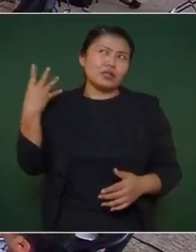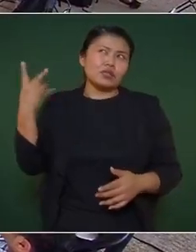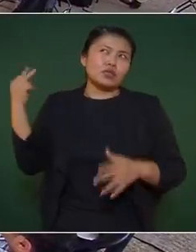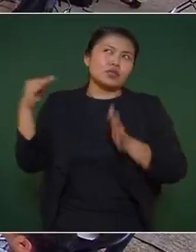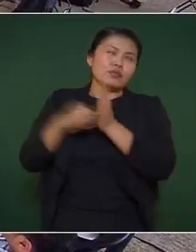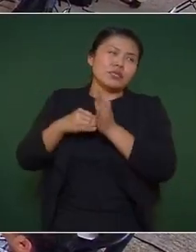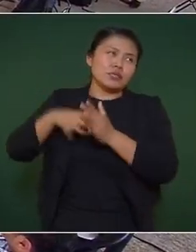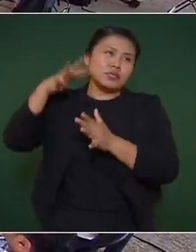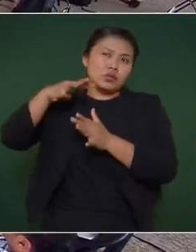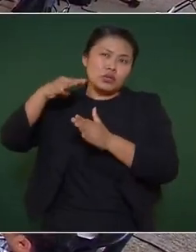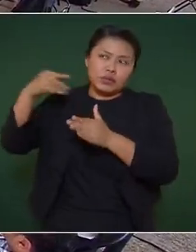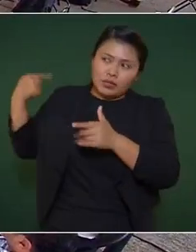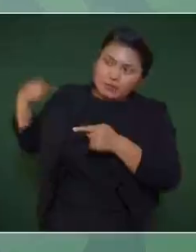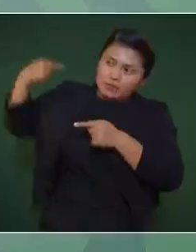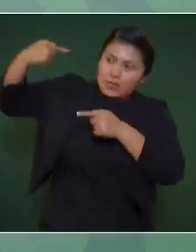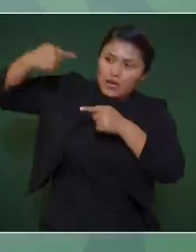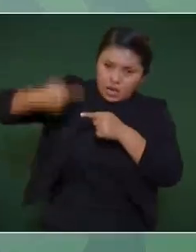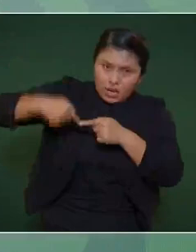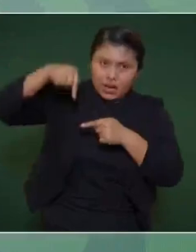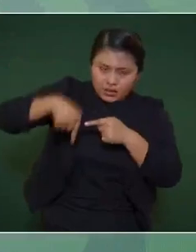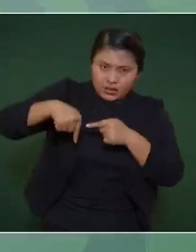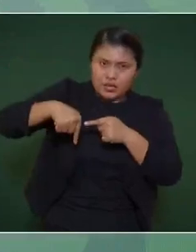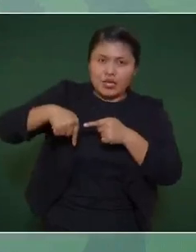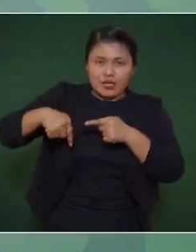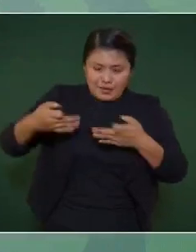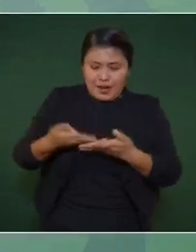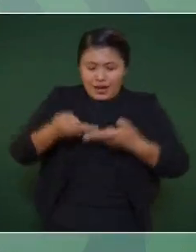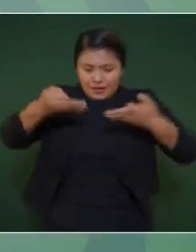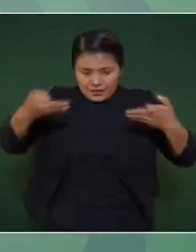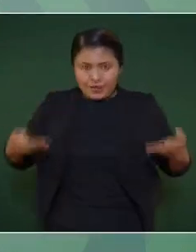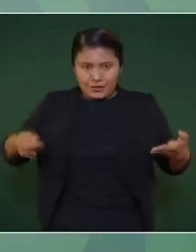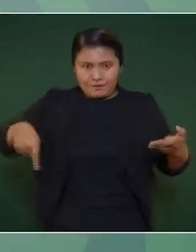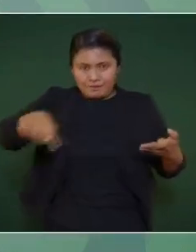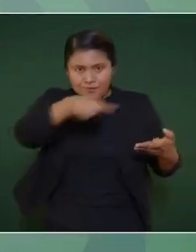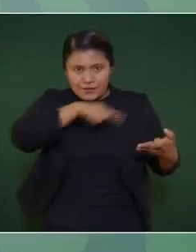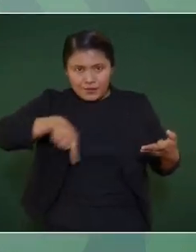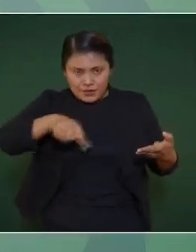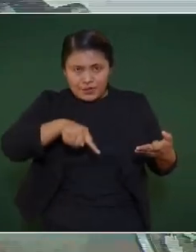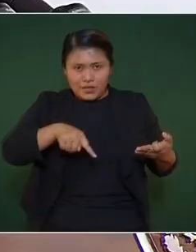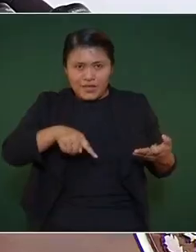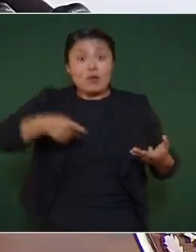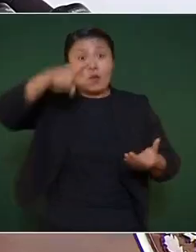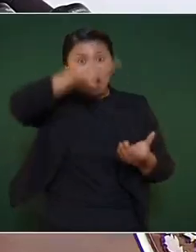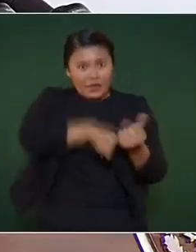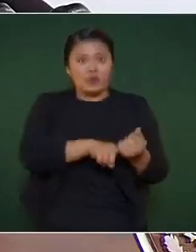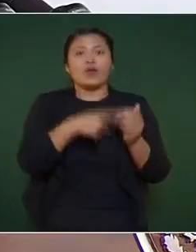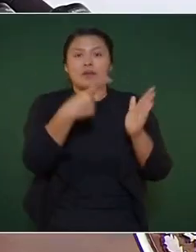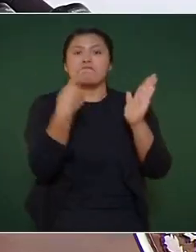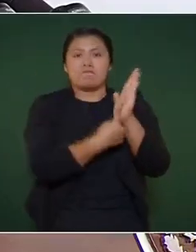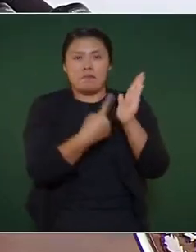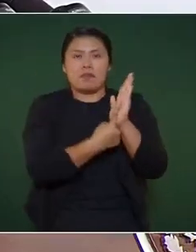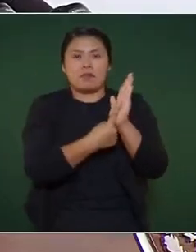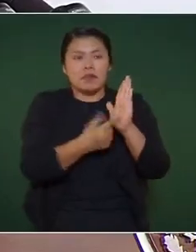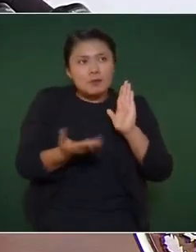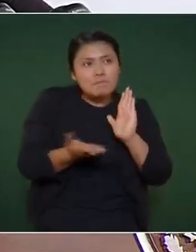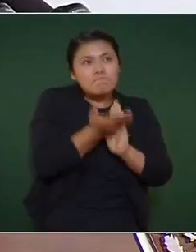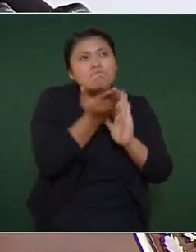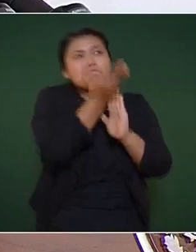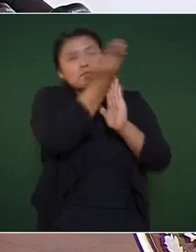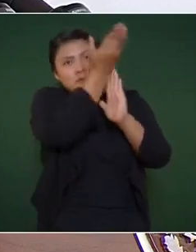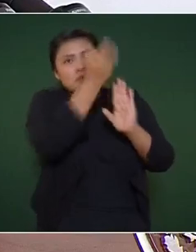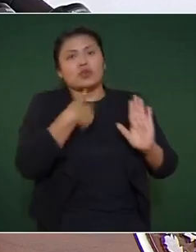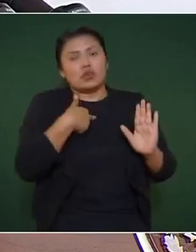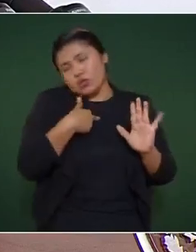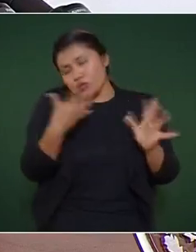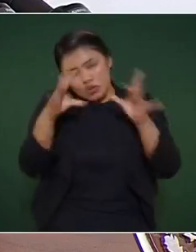acá? Pues el terreno, digamos así, y lo que poco que se había construido adentro de Papantla. Lo comento en